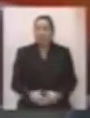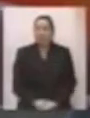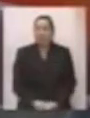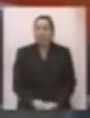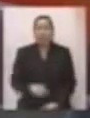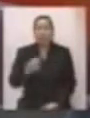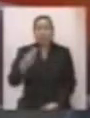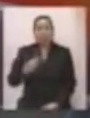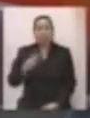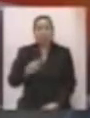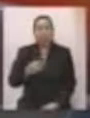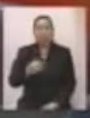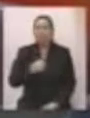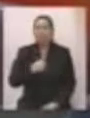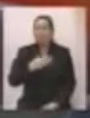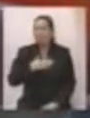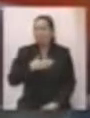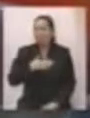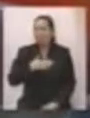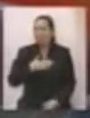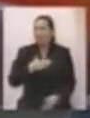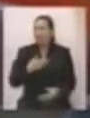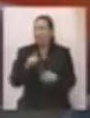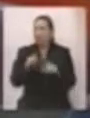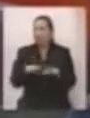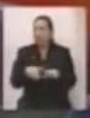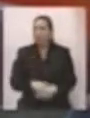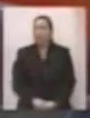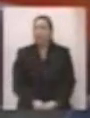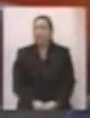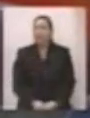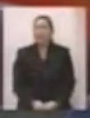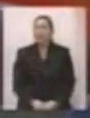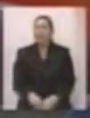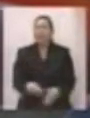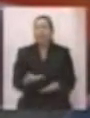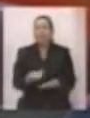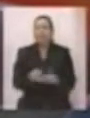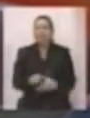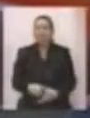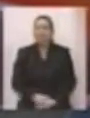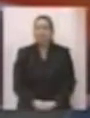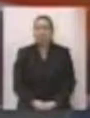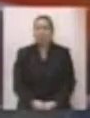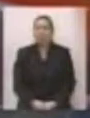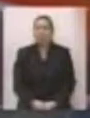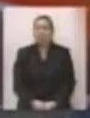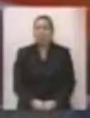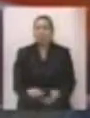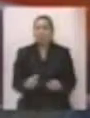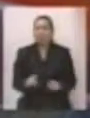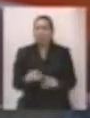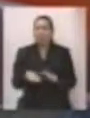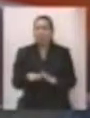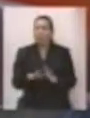Está prohibido que los propietarios de esta tecnología que se ponen en todos los lugares del Perú permitan